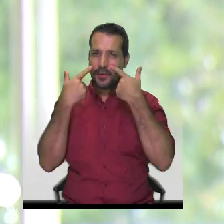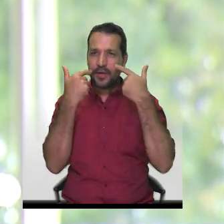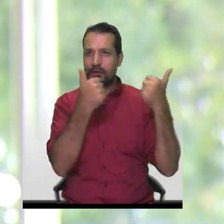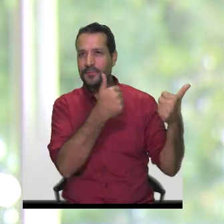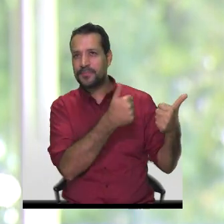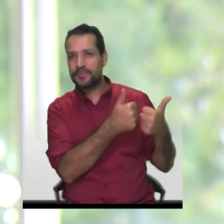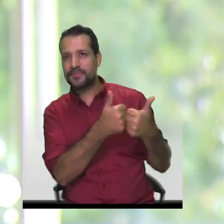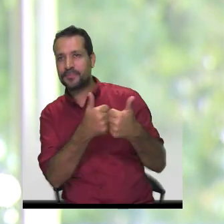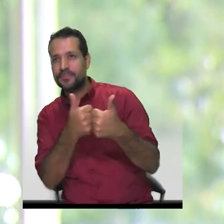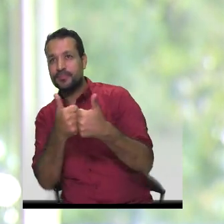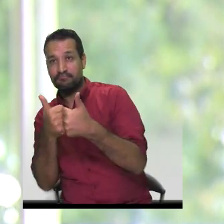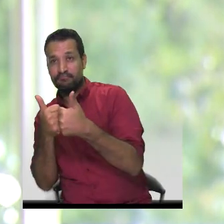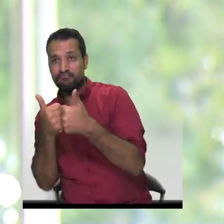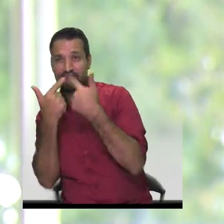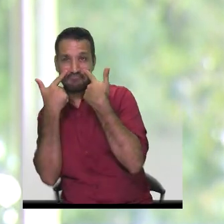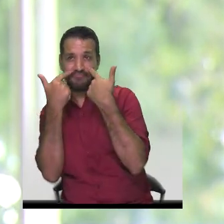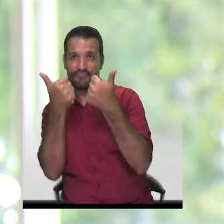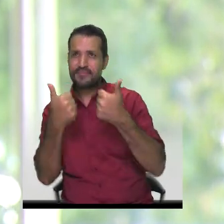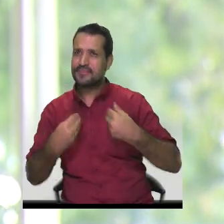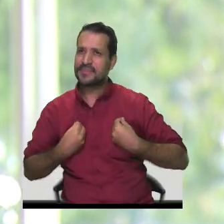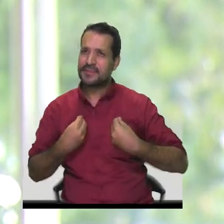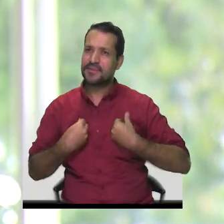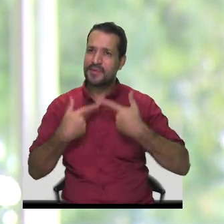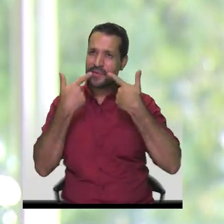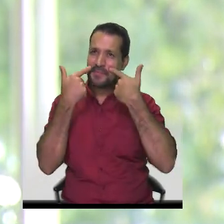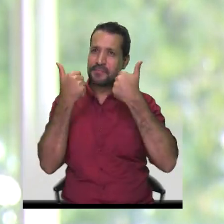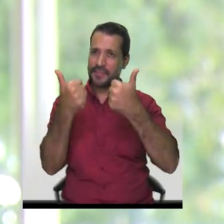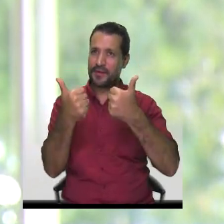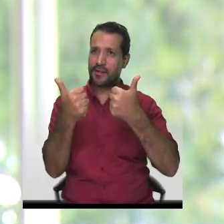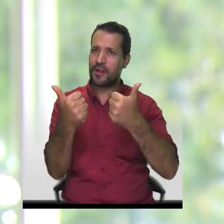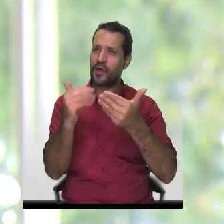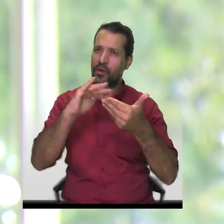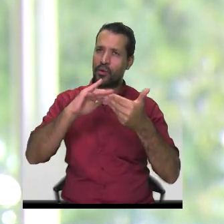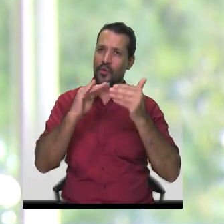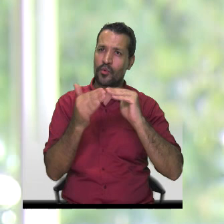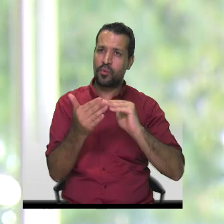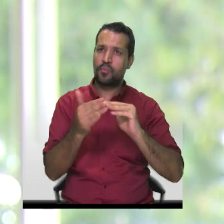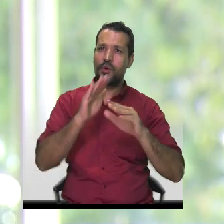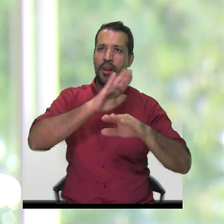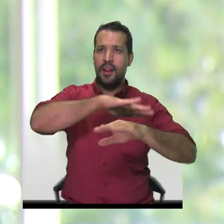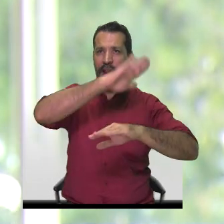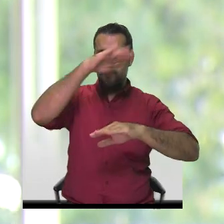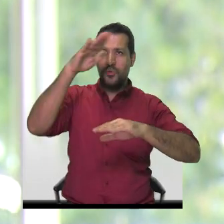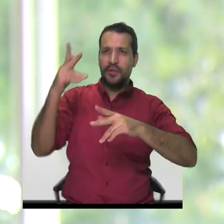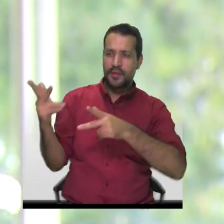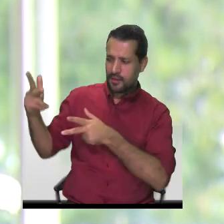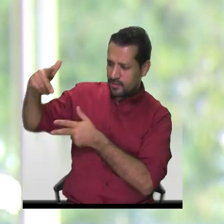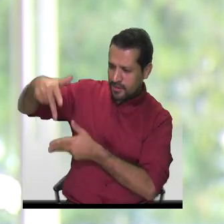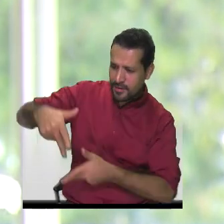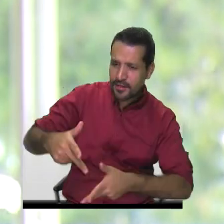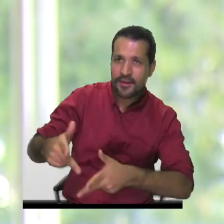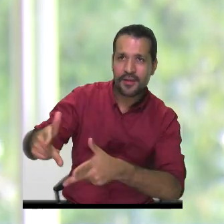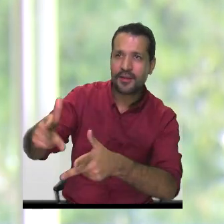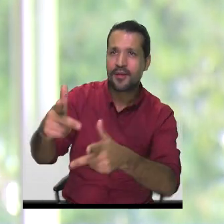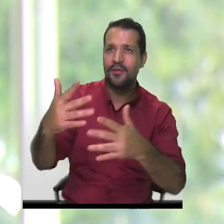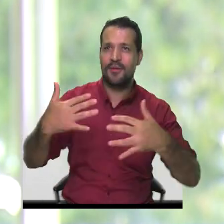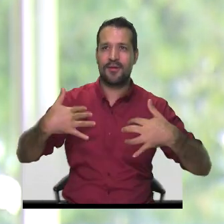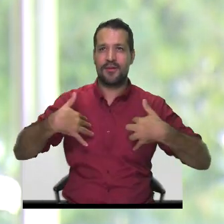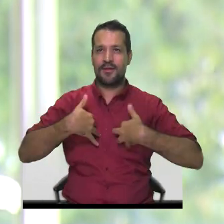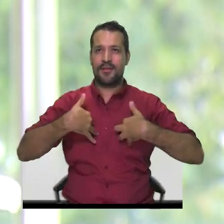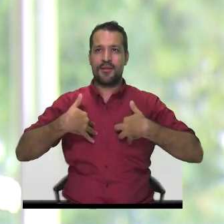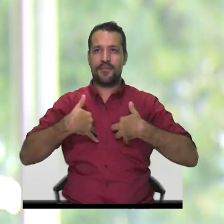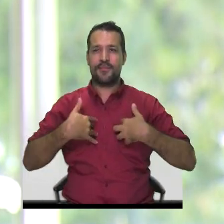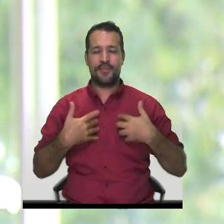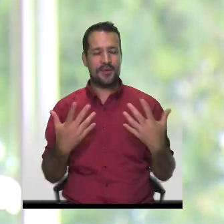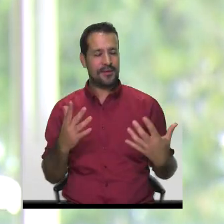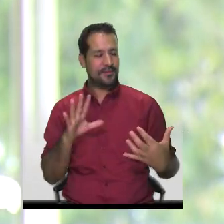comunidad no somos las familias de personas, sino que la comunidad es la montaña, el río, los otros animales, y nos entendemos